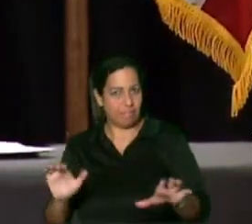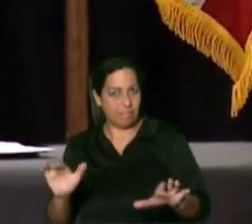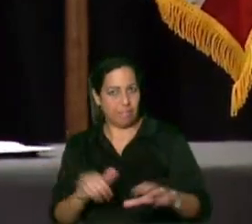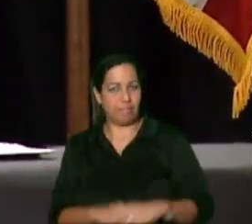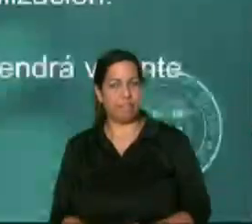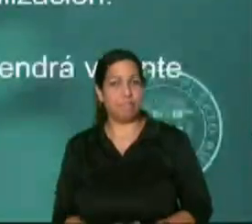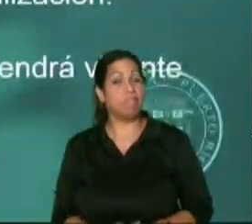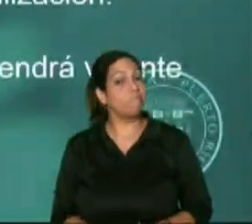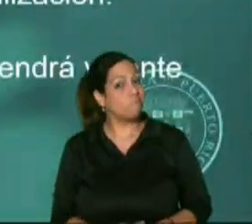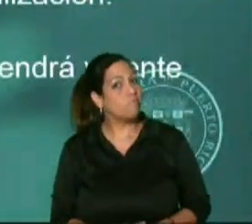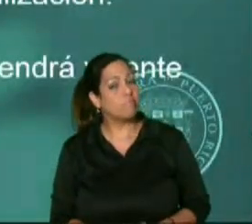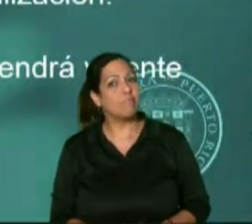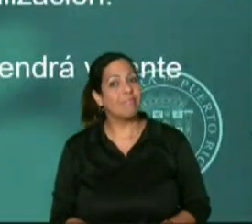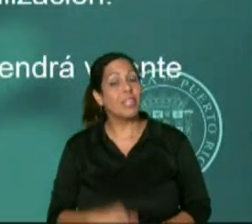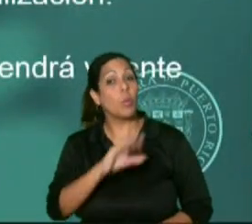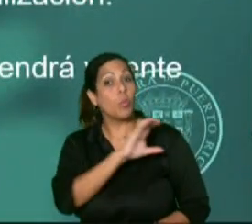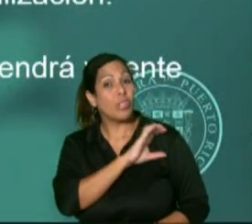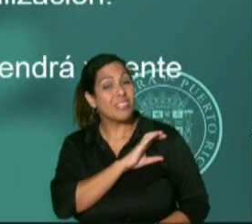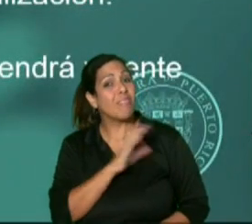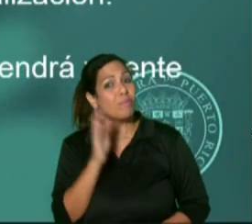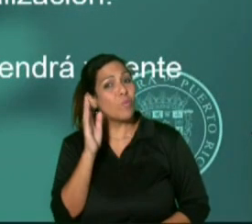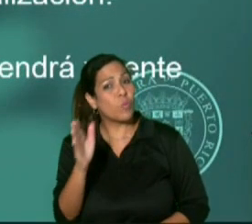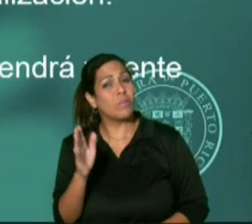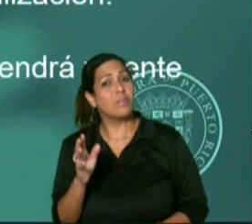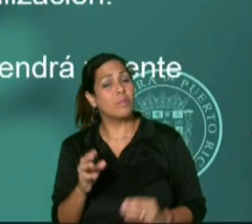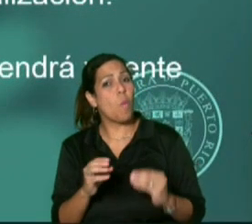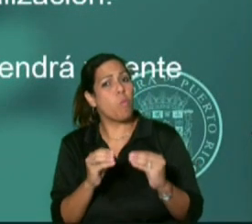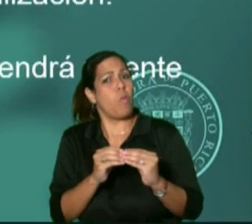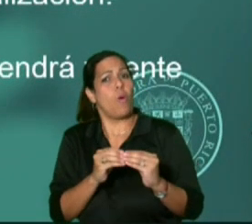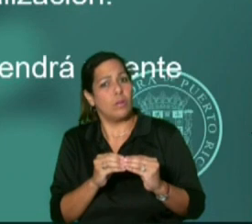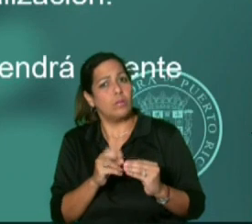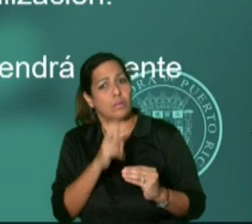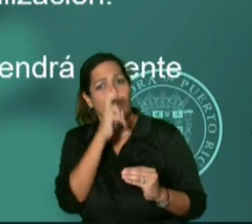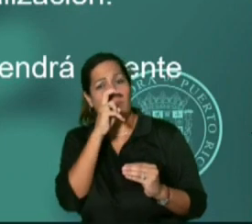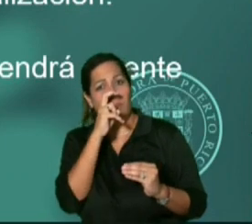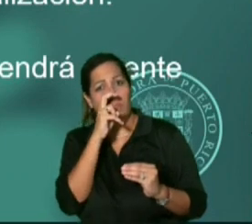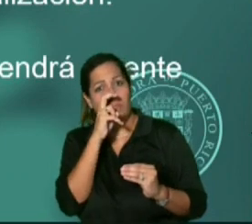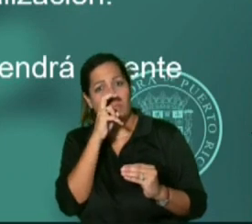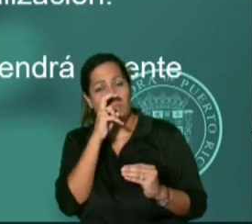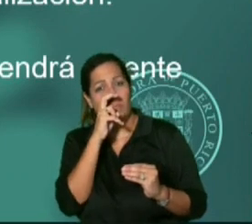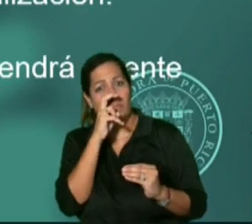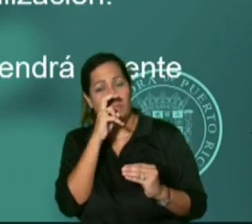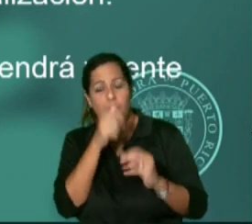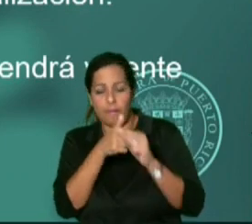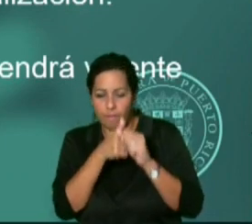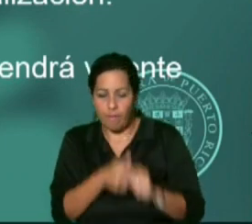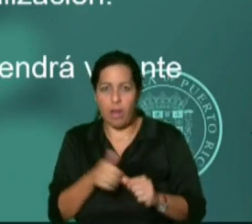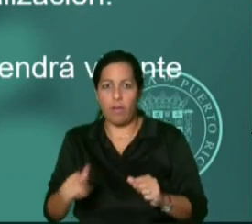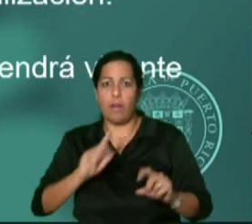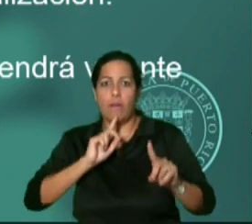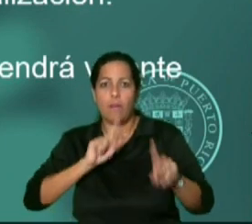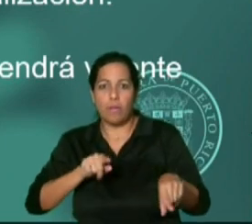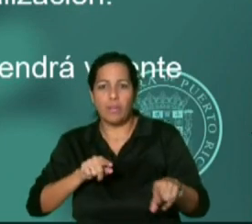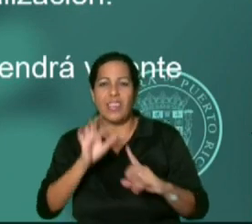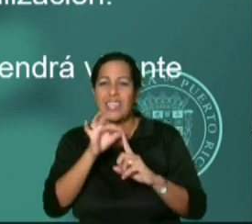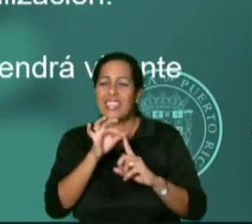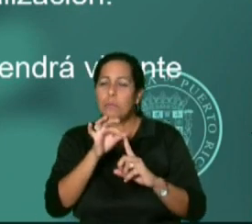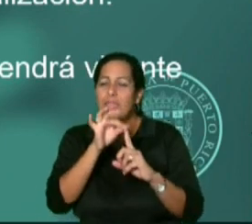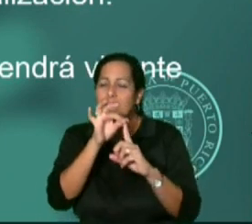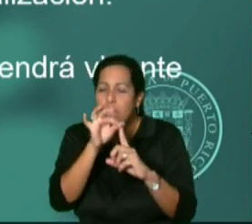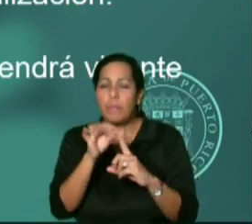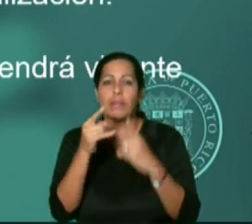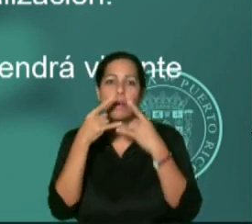Rico. La policía estará reforzando el cumplimiento de la orden ejecutiva, especialmente en cuanto al